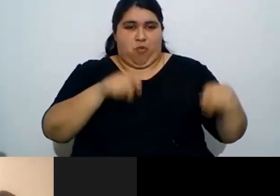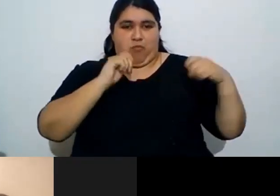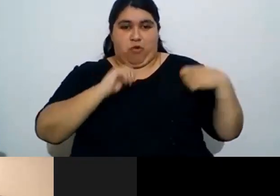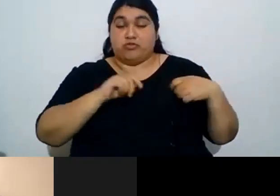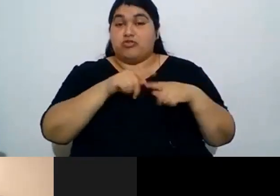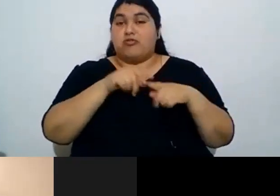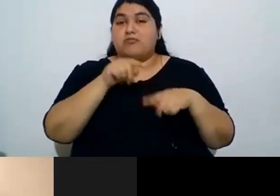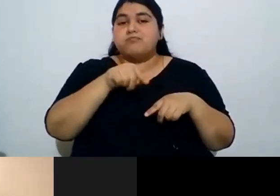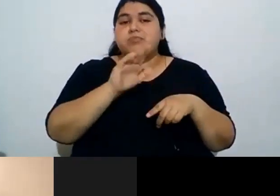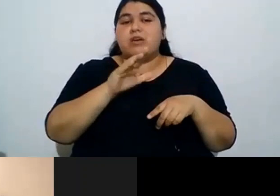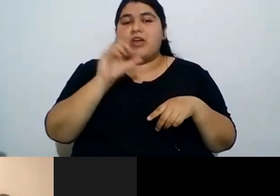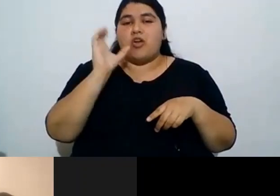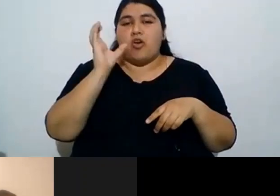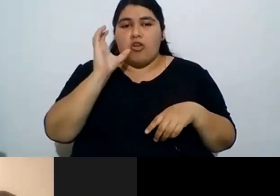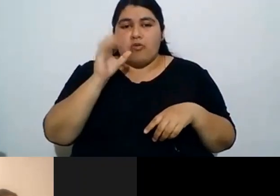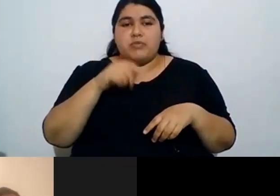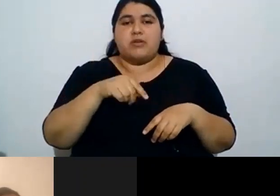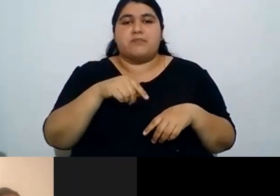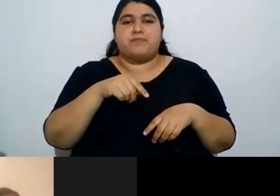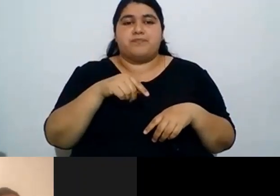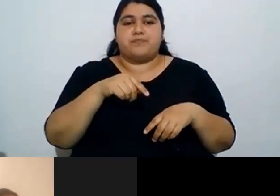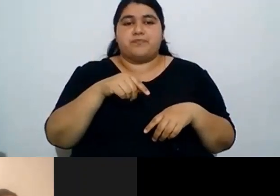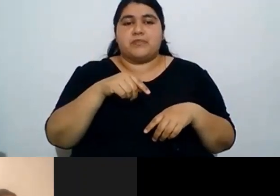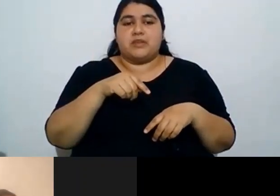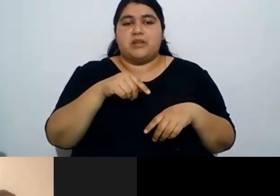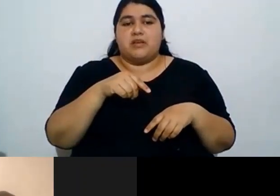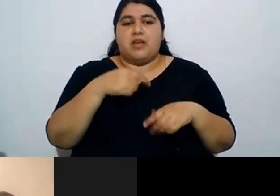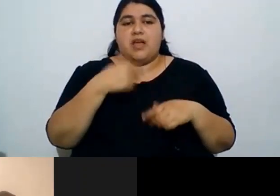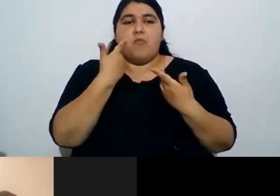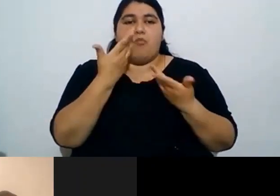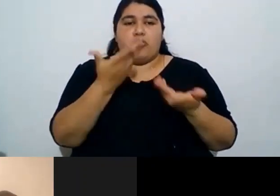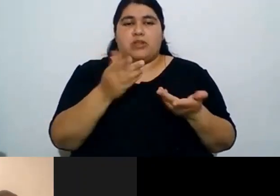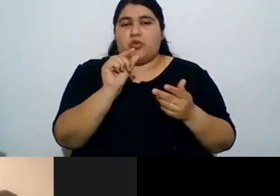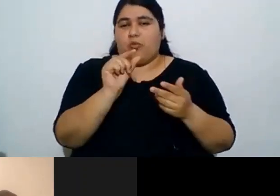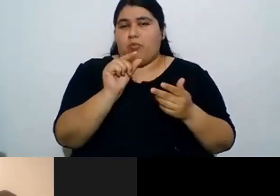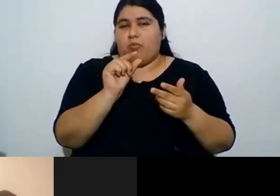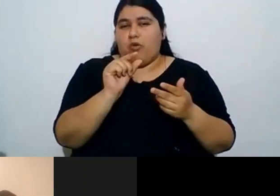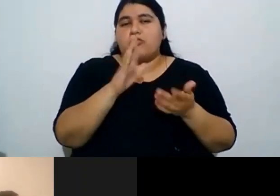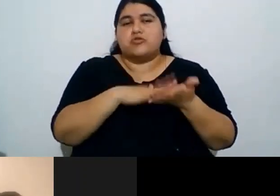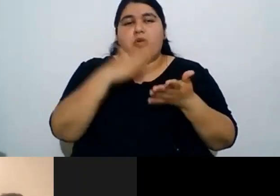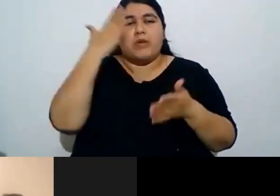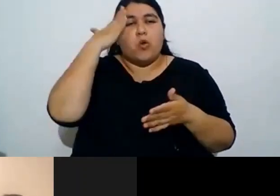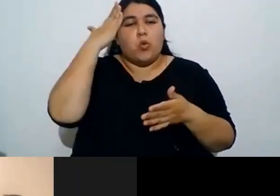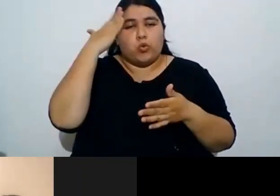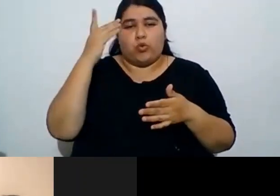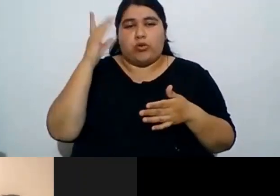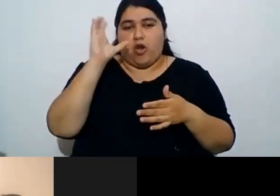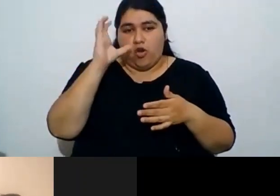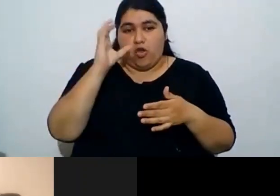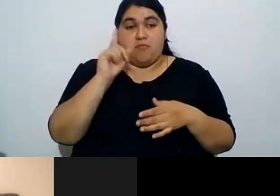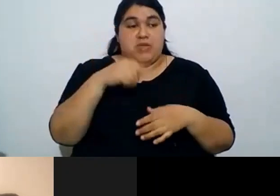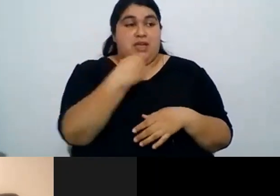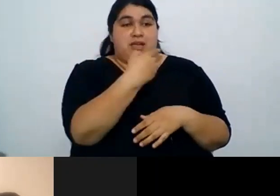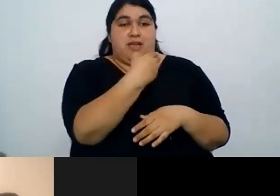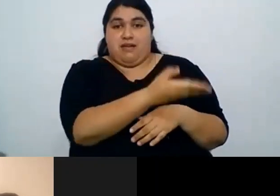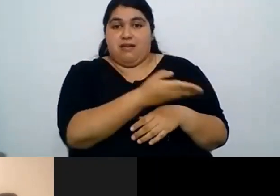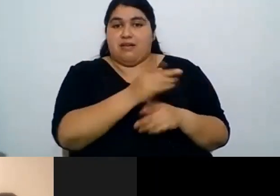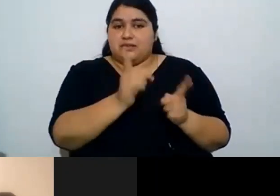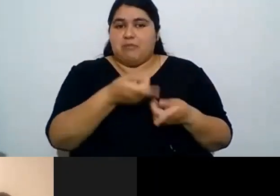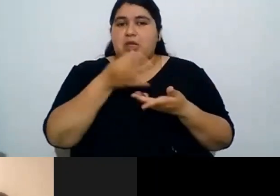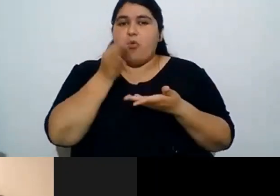colombianos, aquí invitando un poco y mostrando un poco de nuestra cultura colombiana, y a mi izquierda un